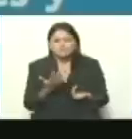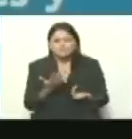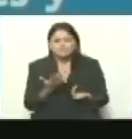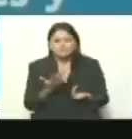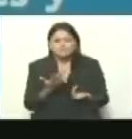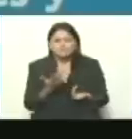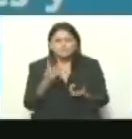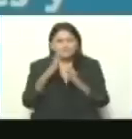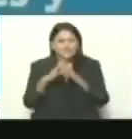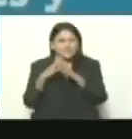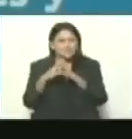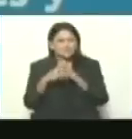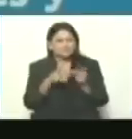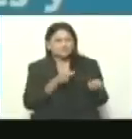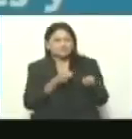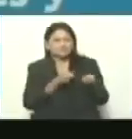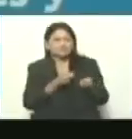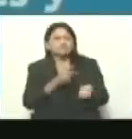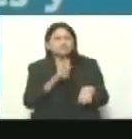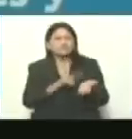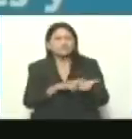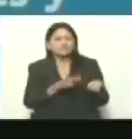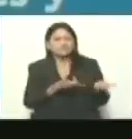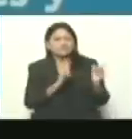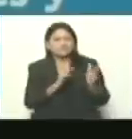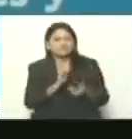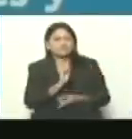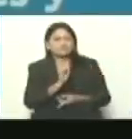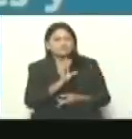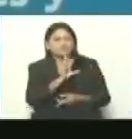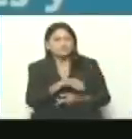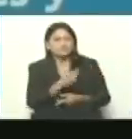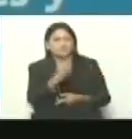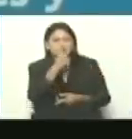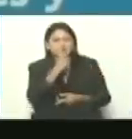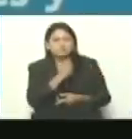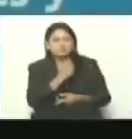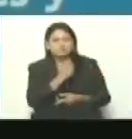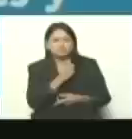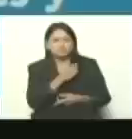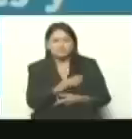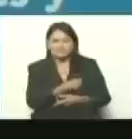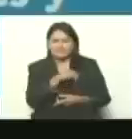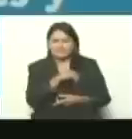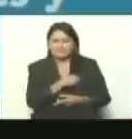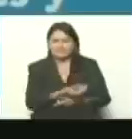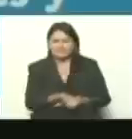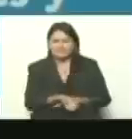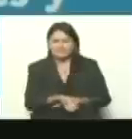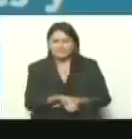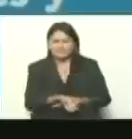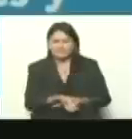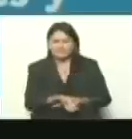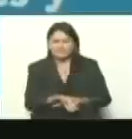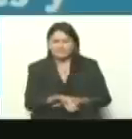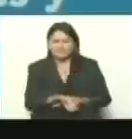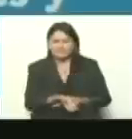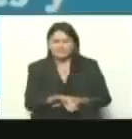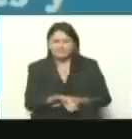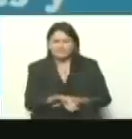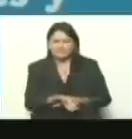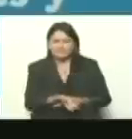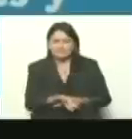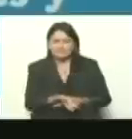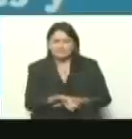que Estados Unidos dice, sí, autorizo a Venezuela que lo compre un año? ¿Qué es eso? Por eso tenemos que